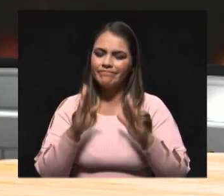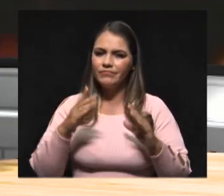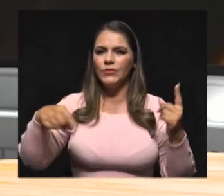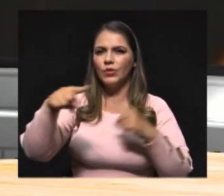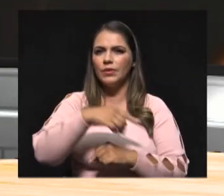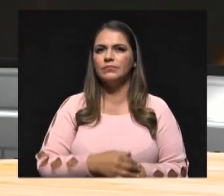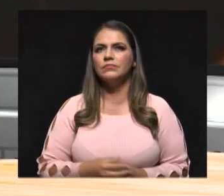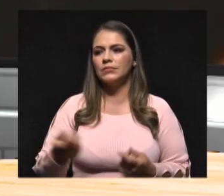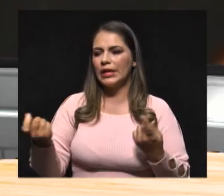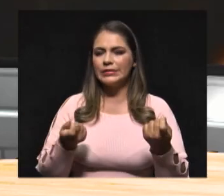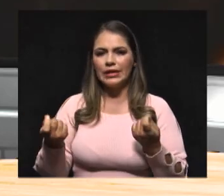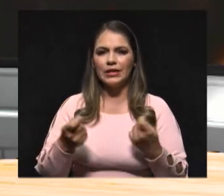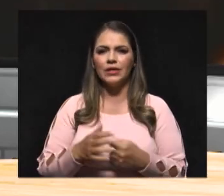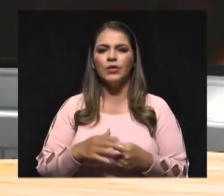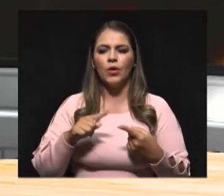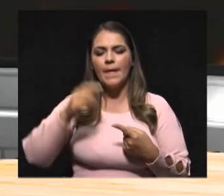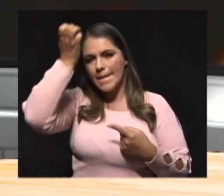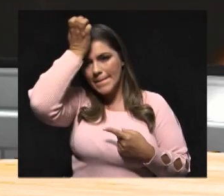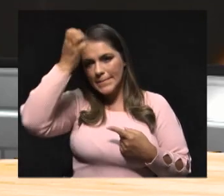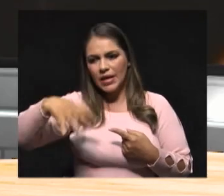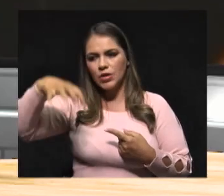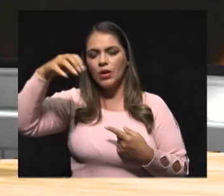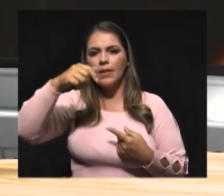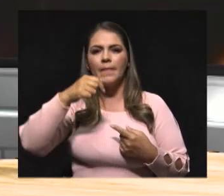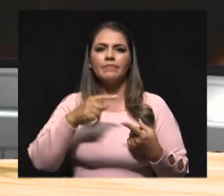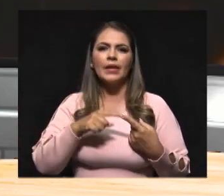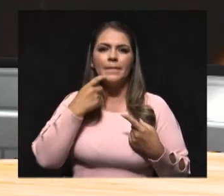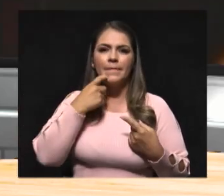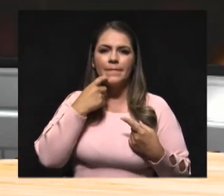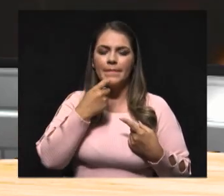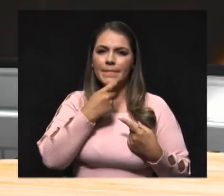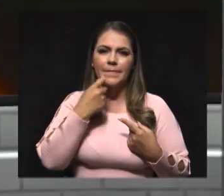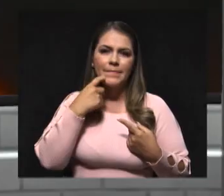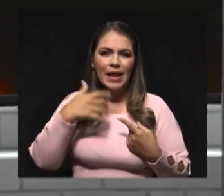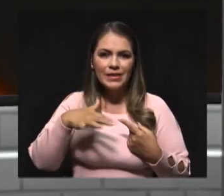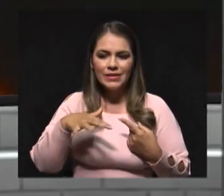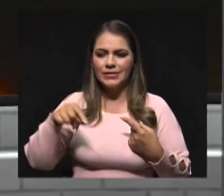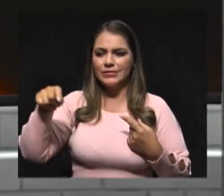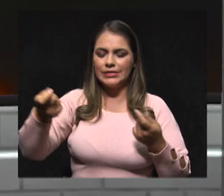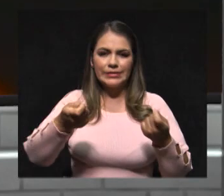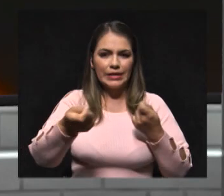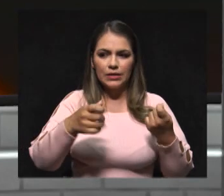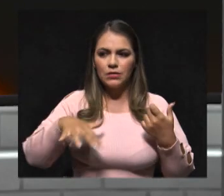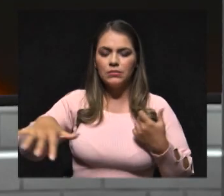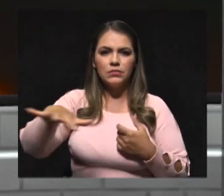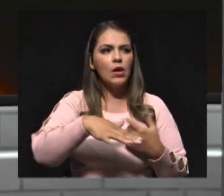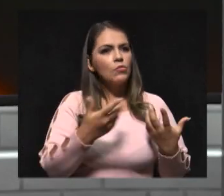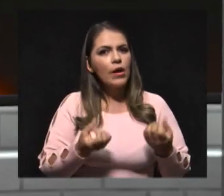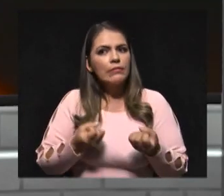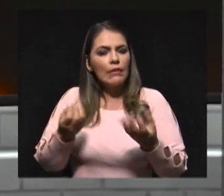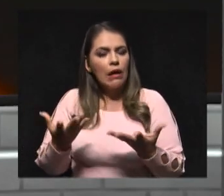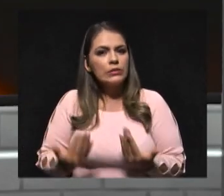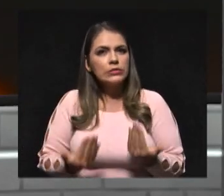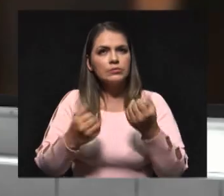municipios como pasa con el peñol como pasa con marinilla como pasa con warner que se dan cuenta que pueden convertirse en jalonadores de sus